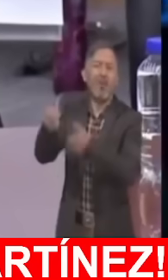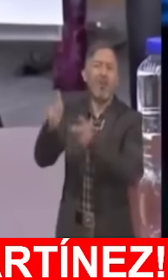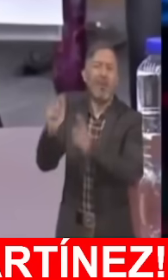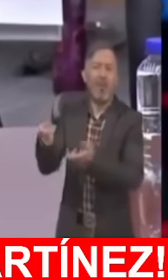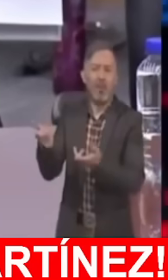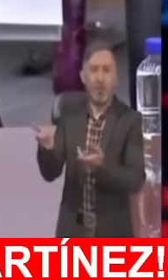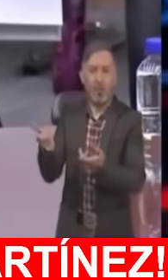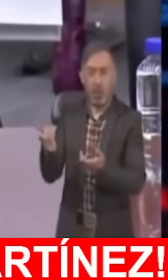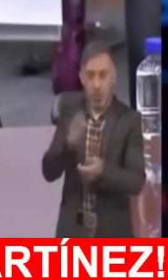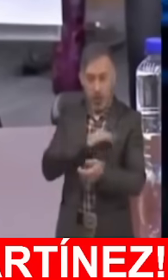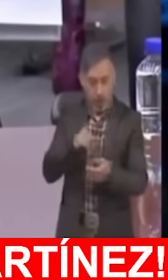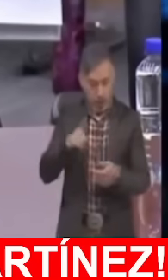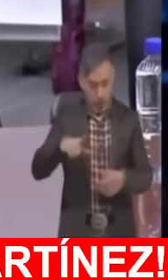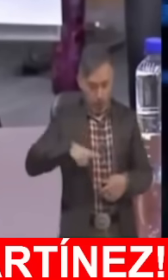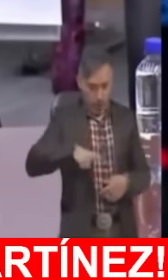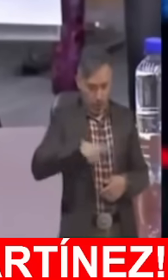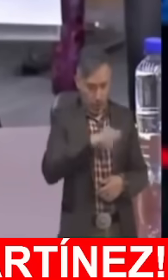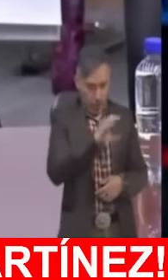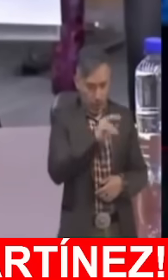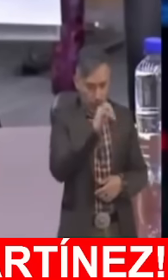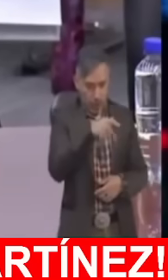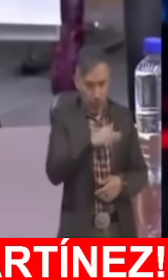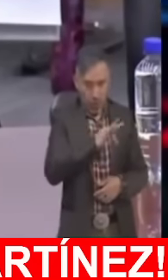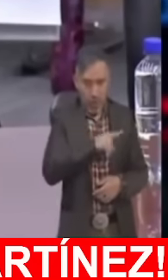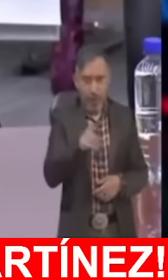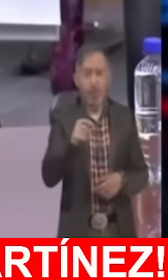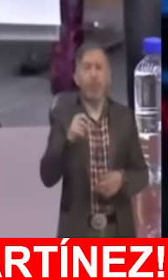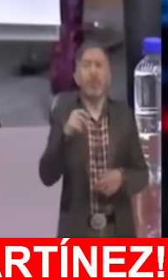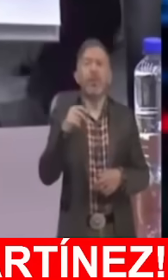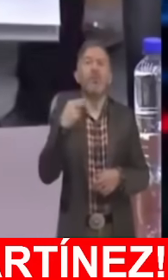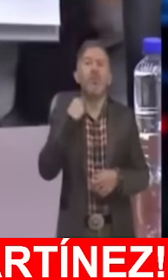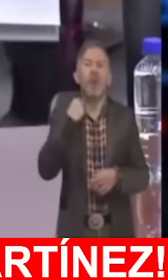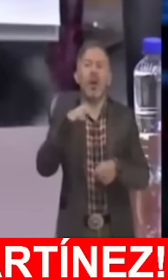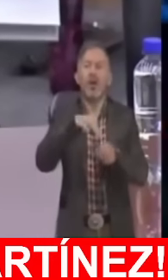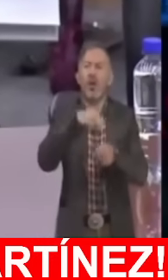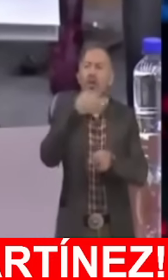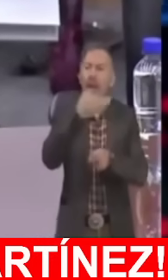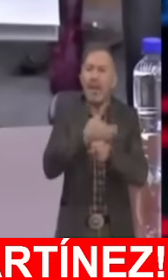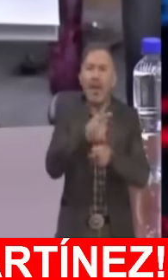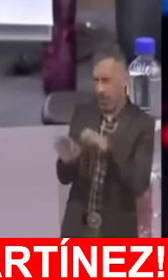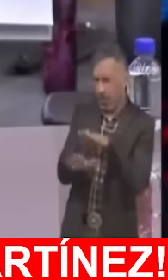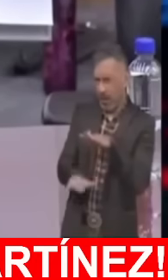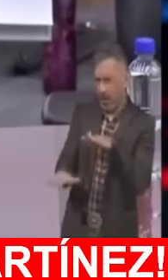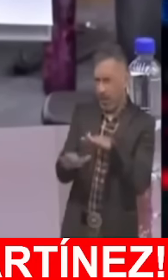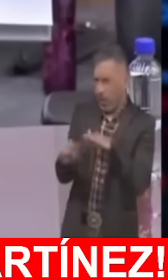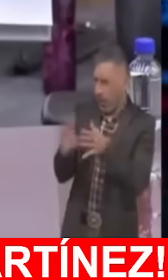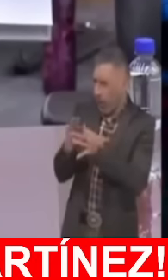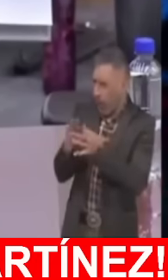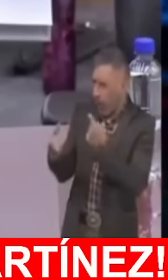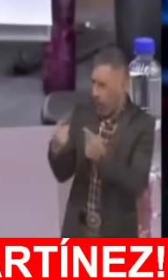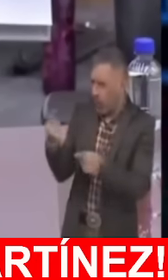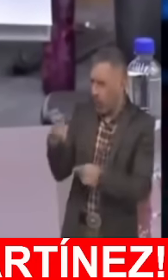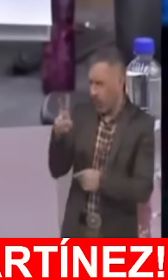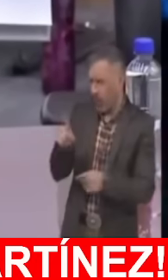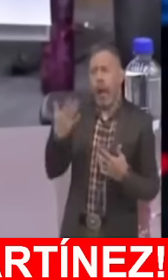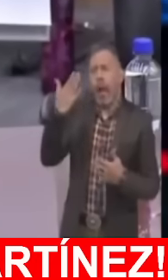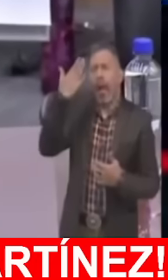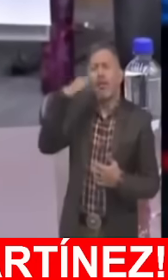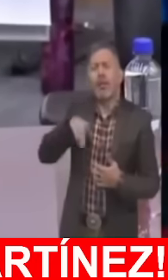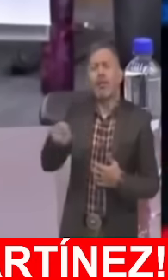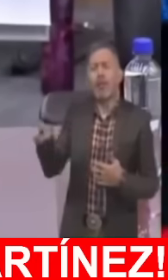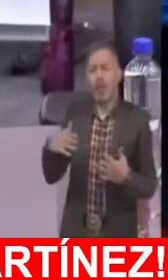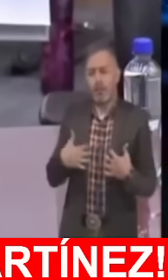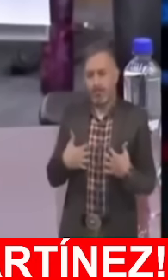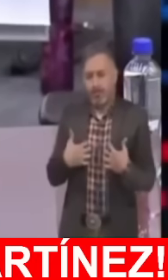de gobierno y coalición se reparta notarías y órganos autónomos eso es imposible entendemos que les enoja esto